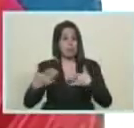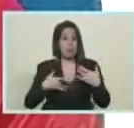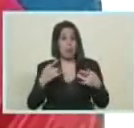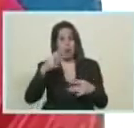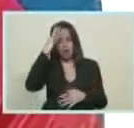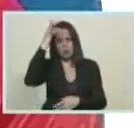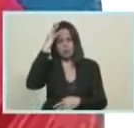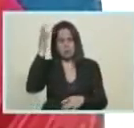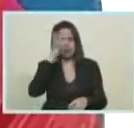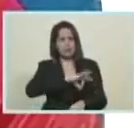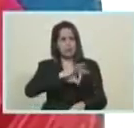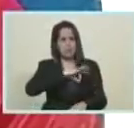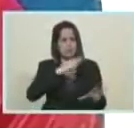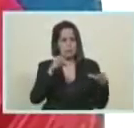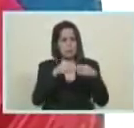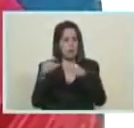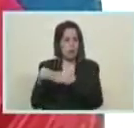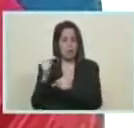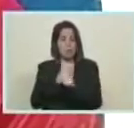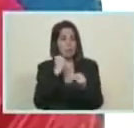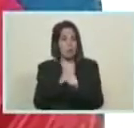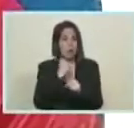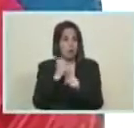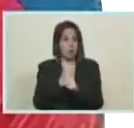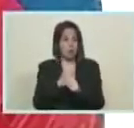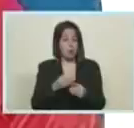trabajadores. Aquí está el plan.